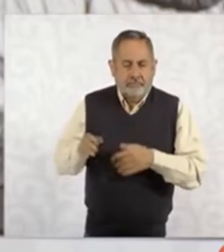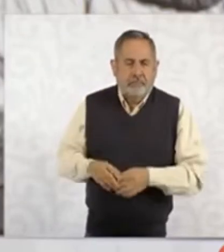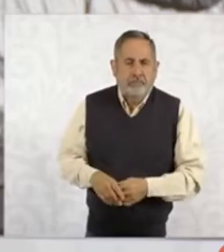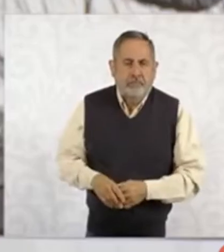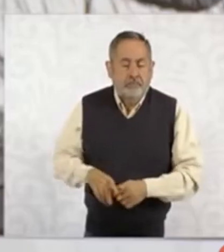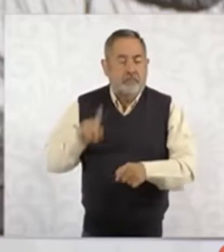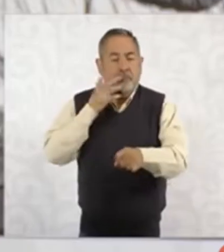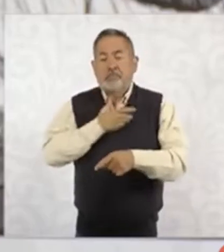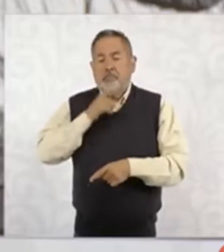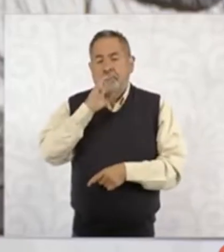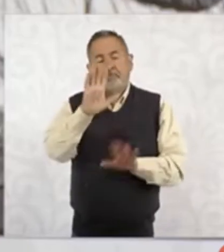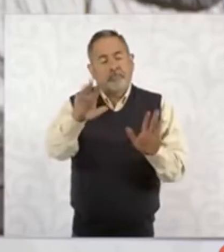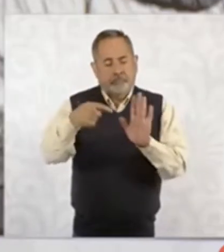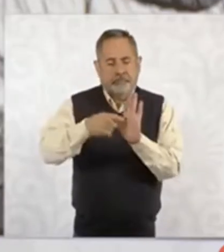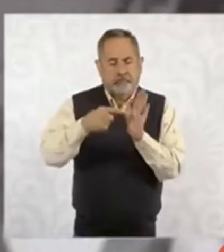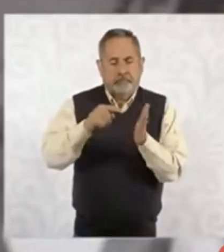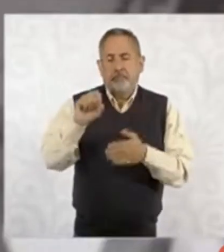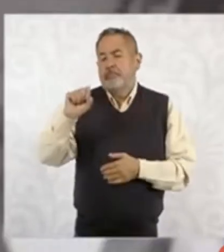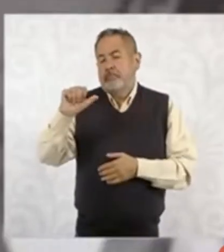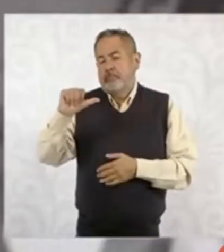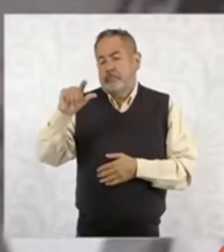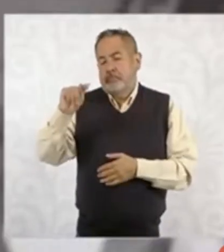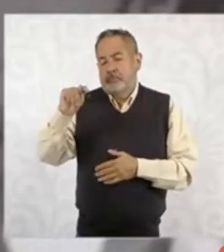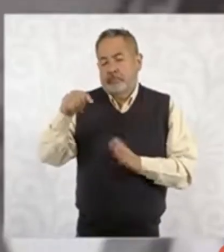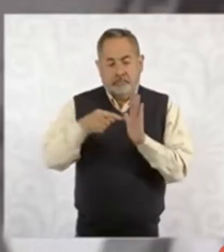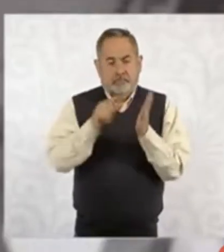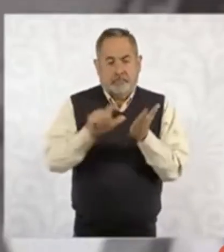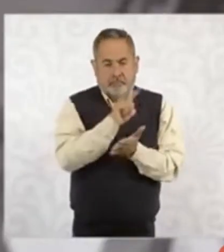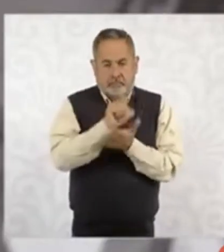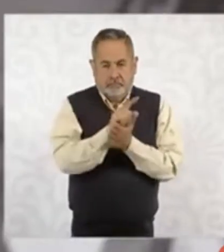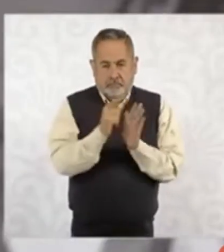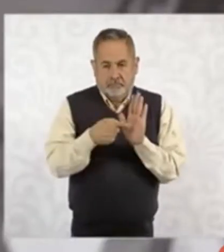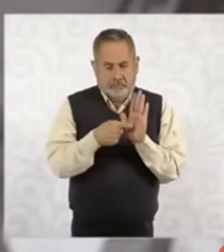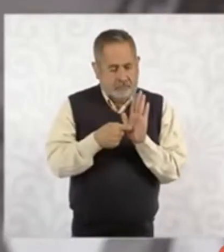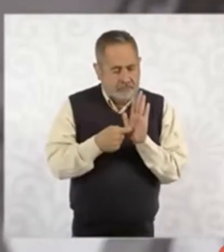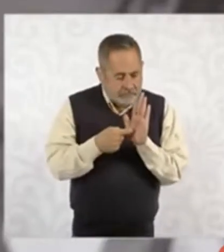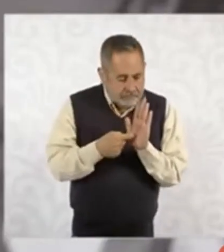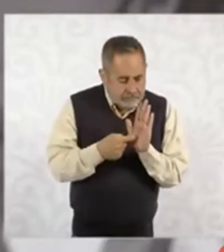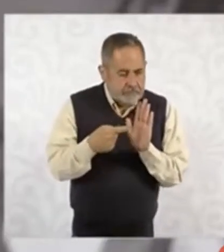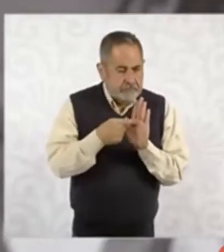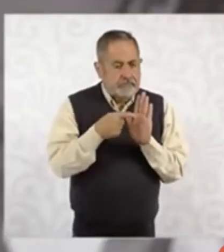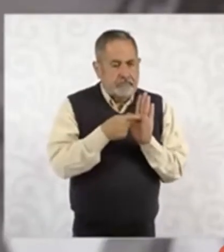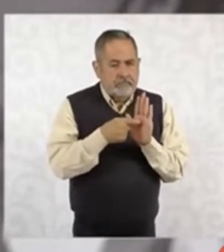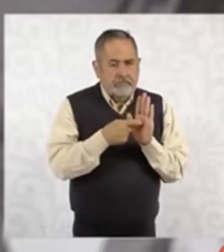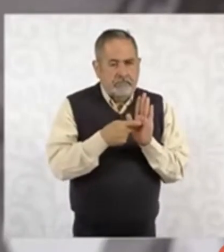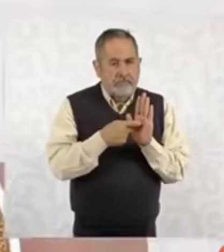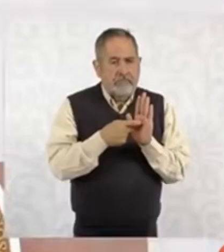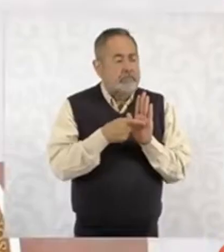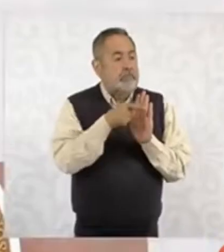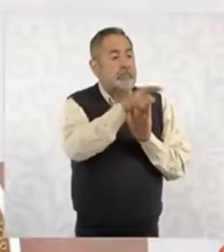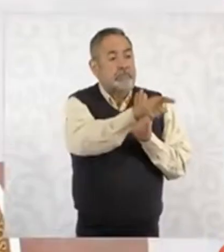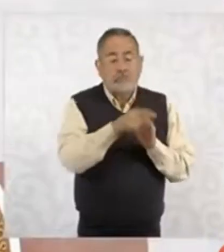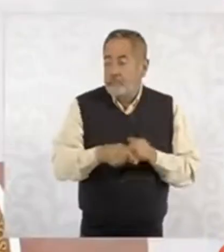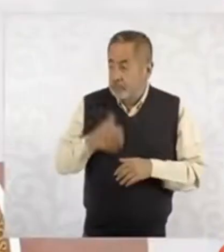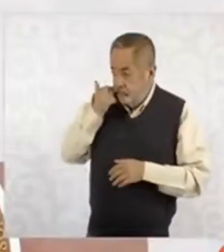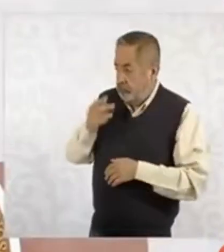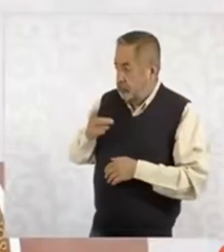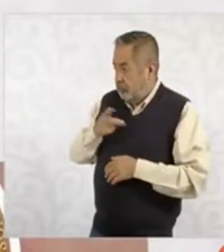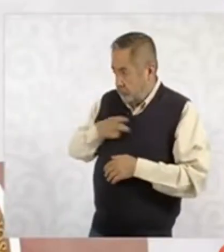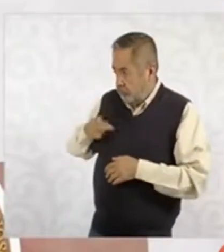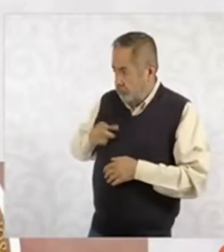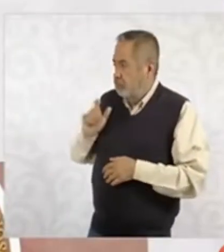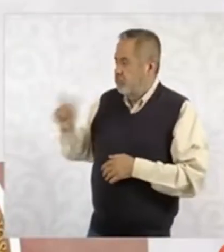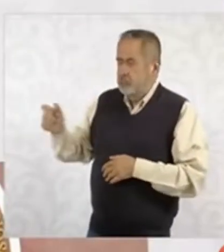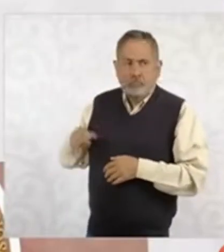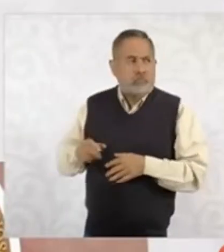ley, no fue algo particular. Un deudor que quiere llegar a un acuerdo con el SAT puede abrirle